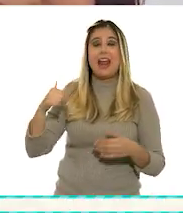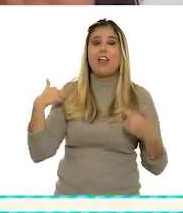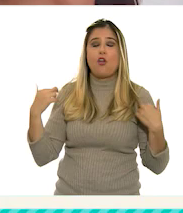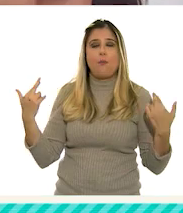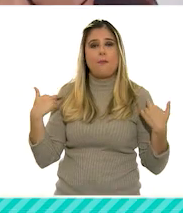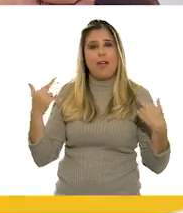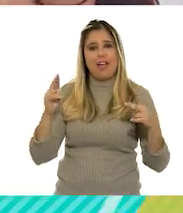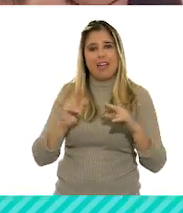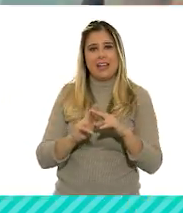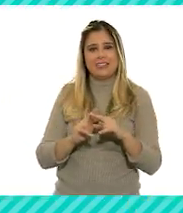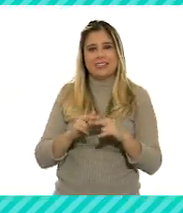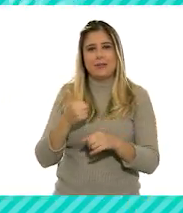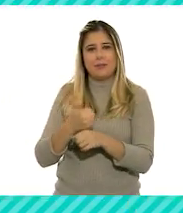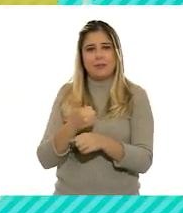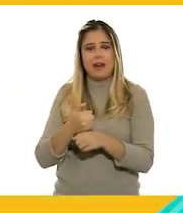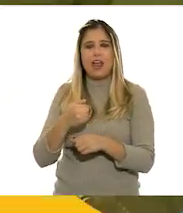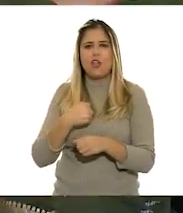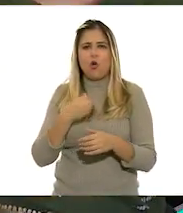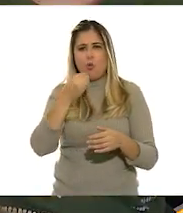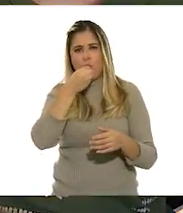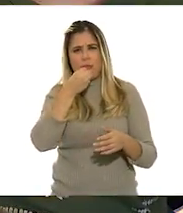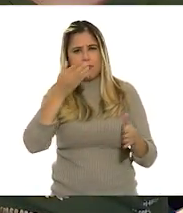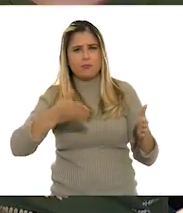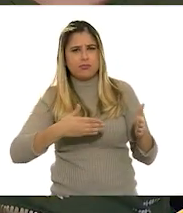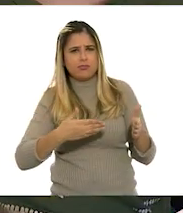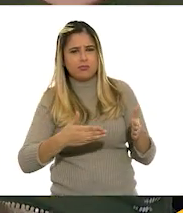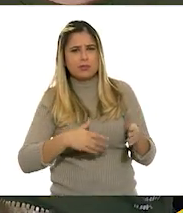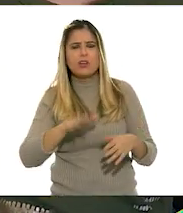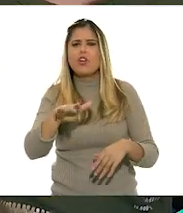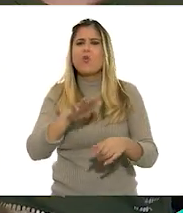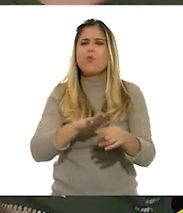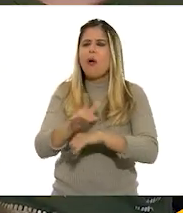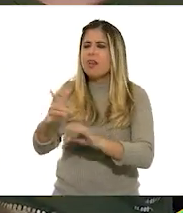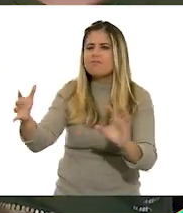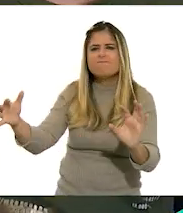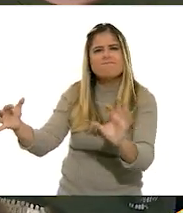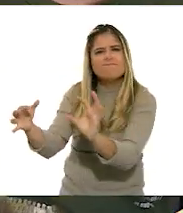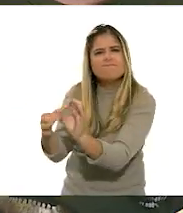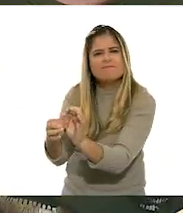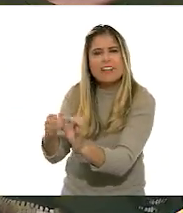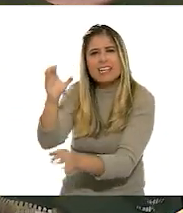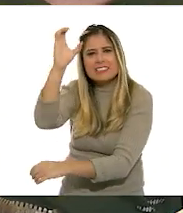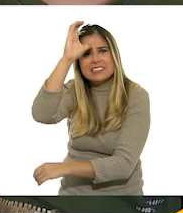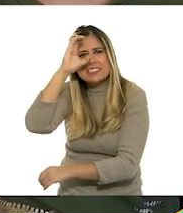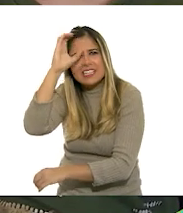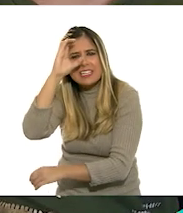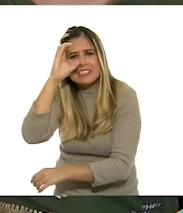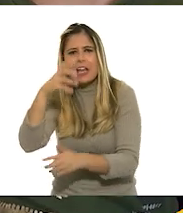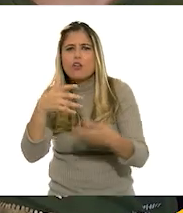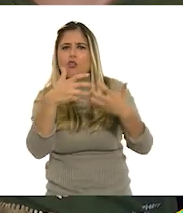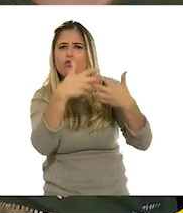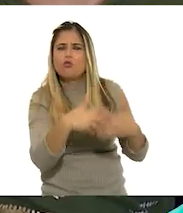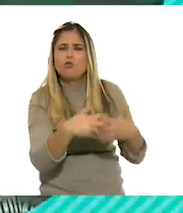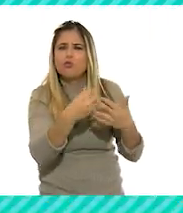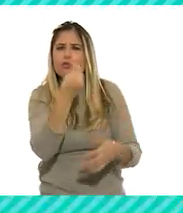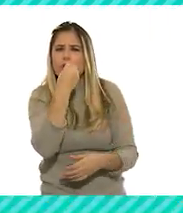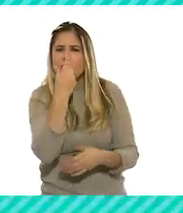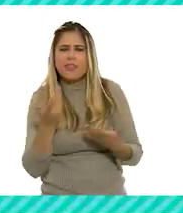primaria, soy gastrónoma. ¿Cuál es la relación entre la ciencia y la producción de